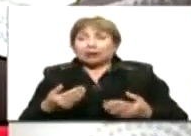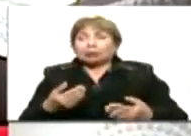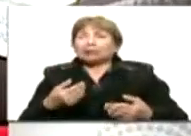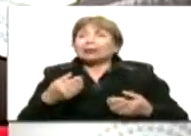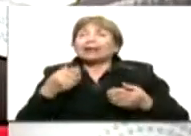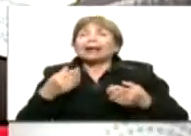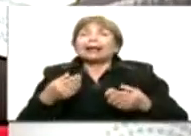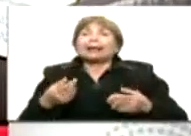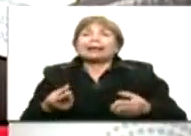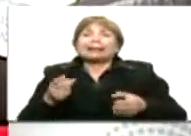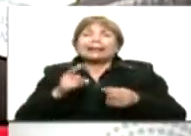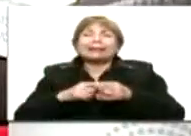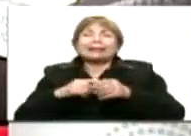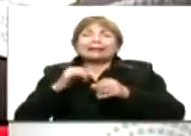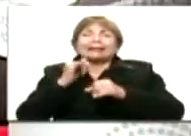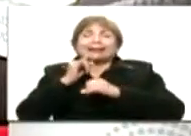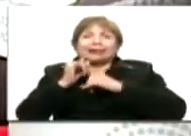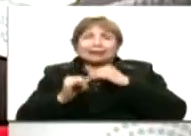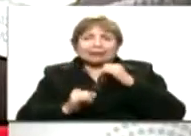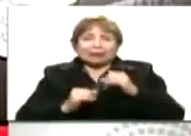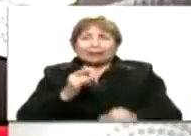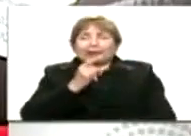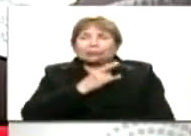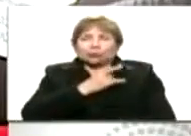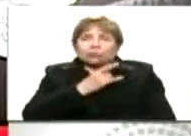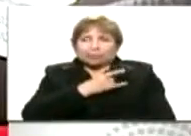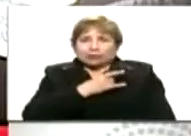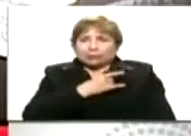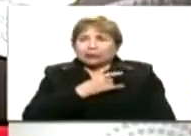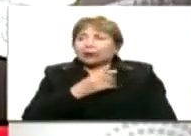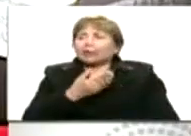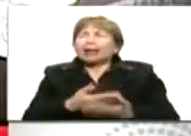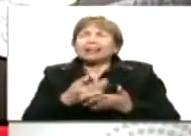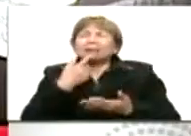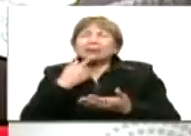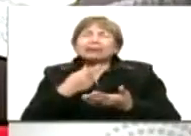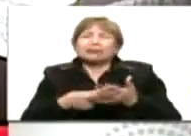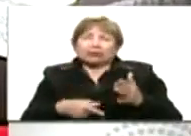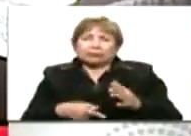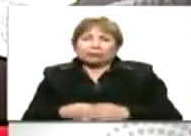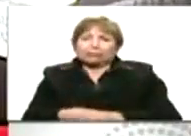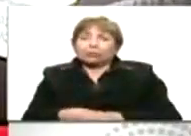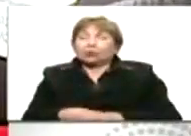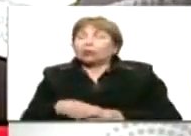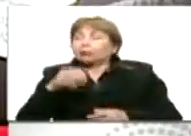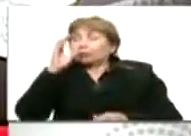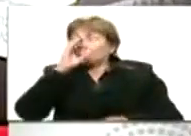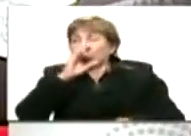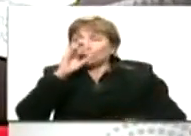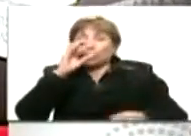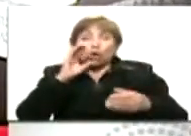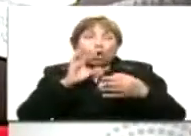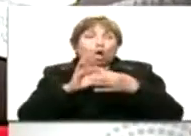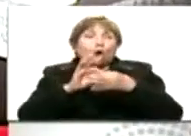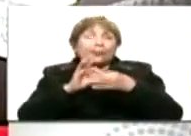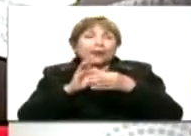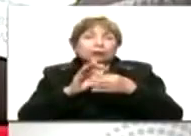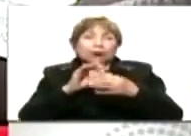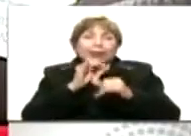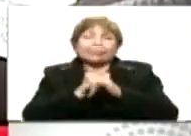para la internalización de las universidades. ¿Y a qué me refiero? Estamos buscando